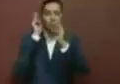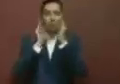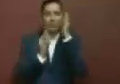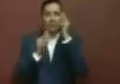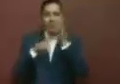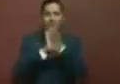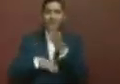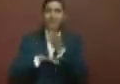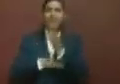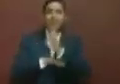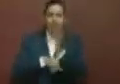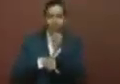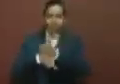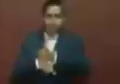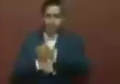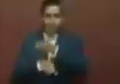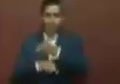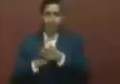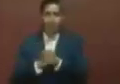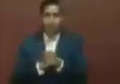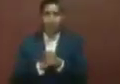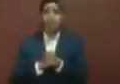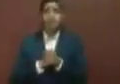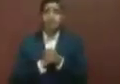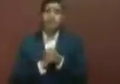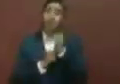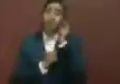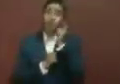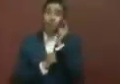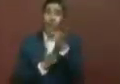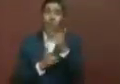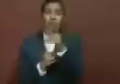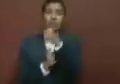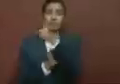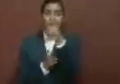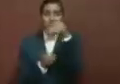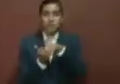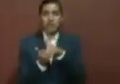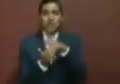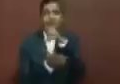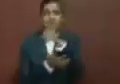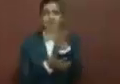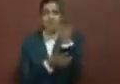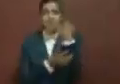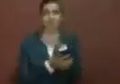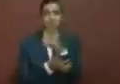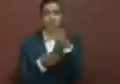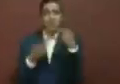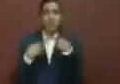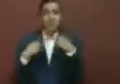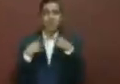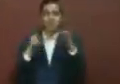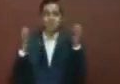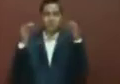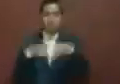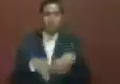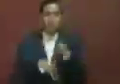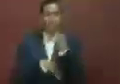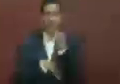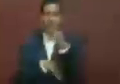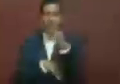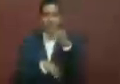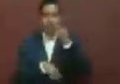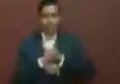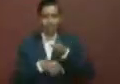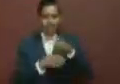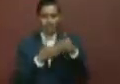Estado. Y se espera una afluencia de entre 100,000 y 110,000 asistentes durante los 24 días.